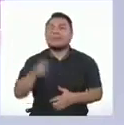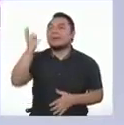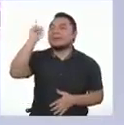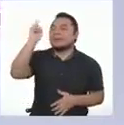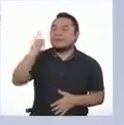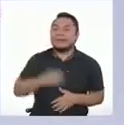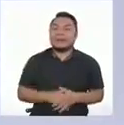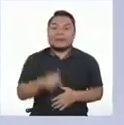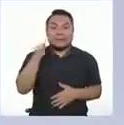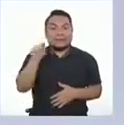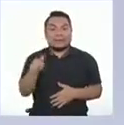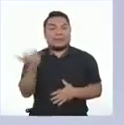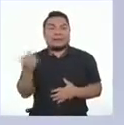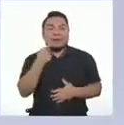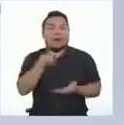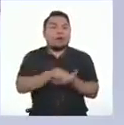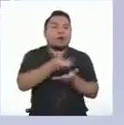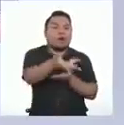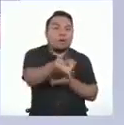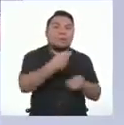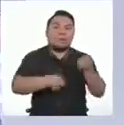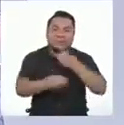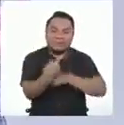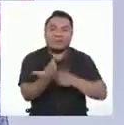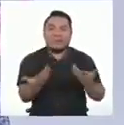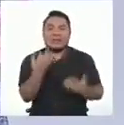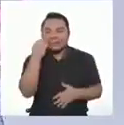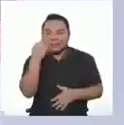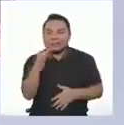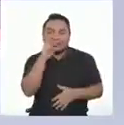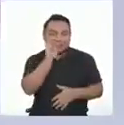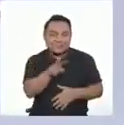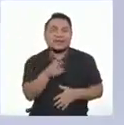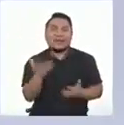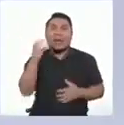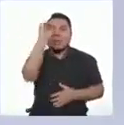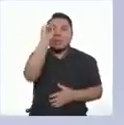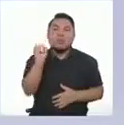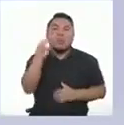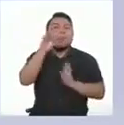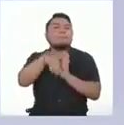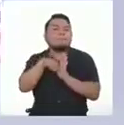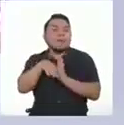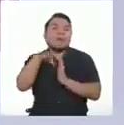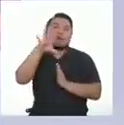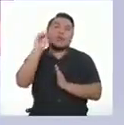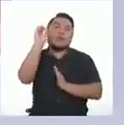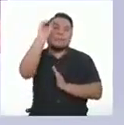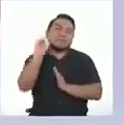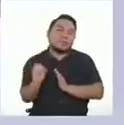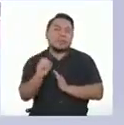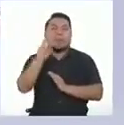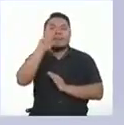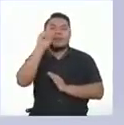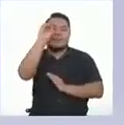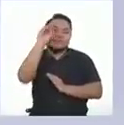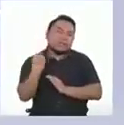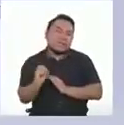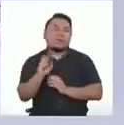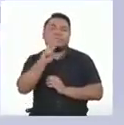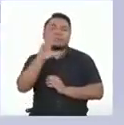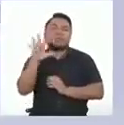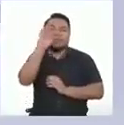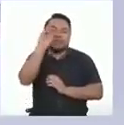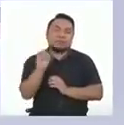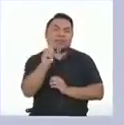Profesora, en esta situación de compra y venta generalmente se ven este tipo de porcentajes, 50%, 20%,